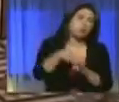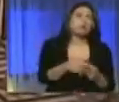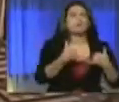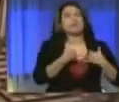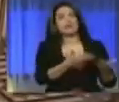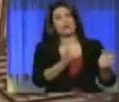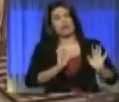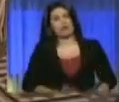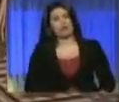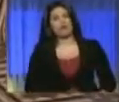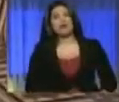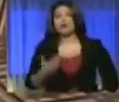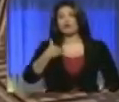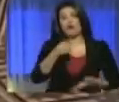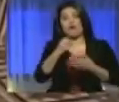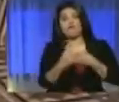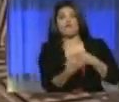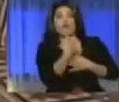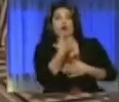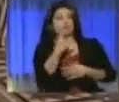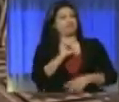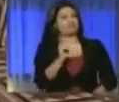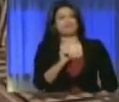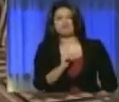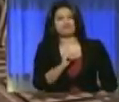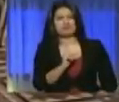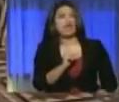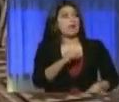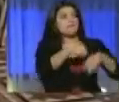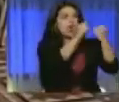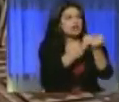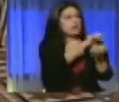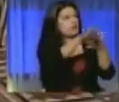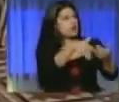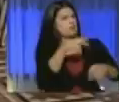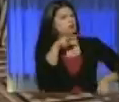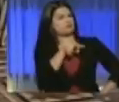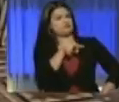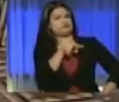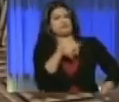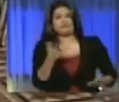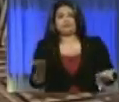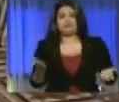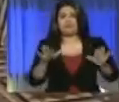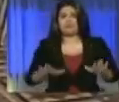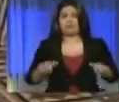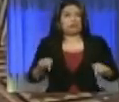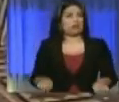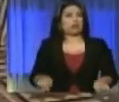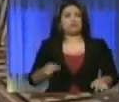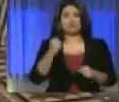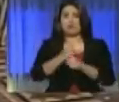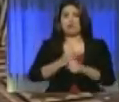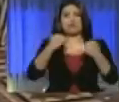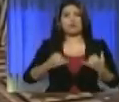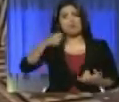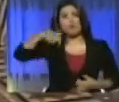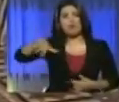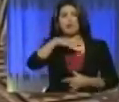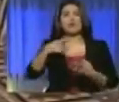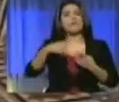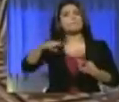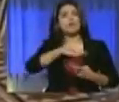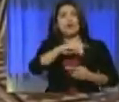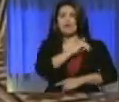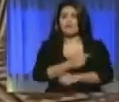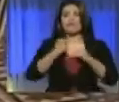sacar de aquí ni con violencia ni sin violencia. Vamos a estar aquí junto a nuestro pueblo, con fuerza, con moral. Para